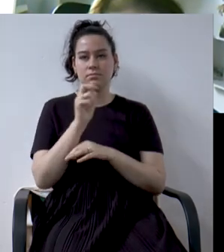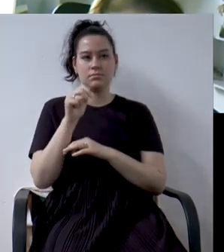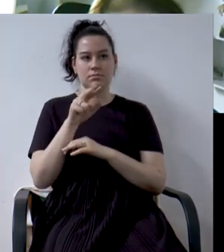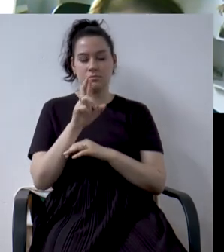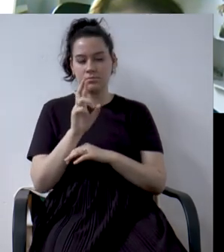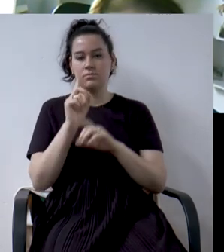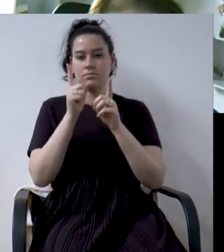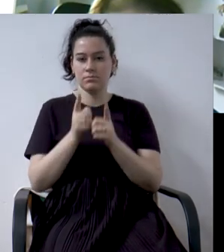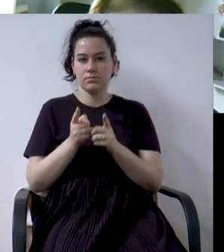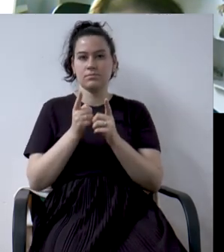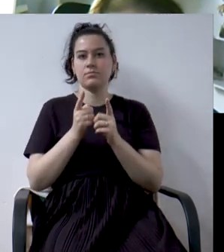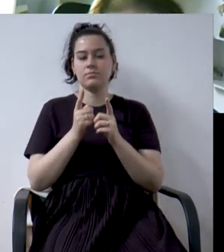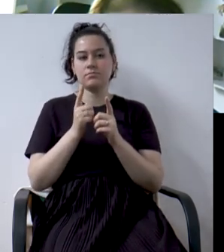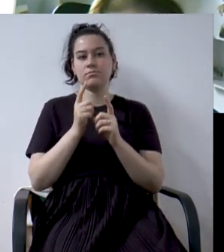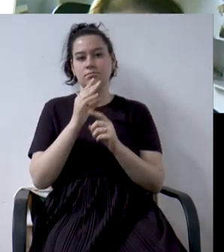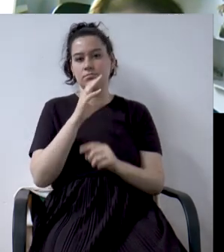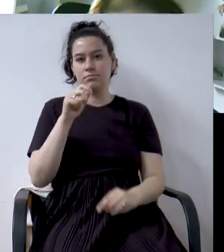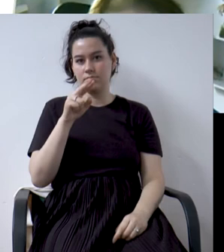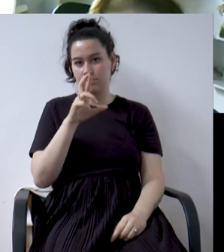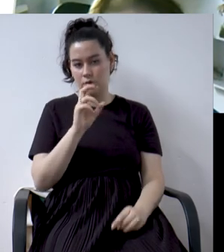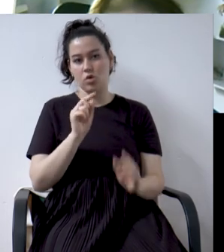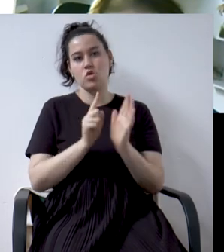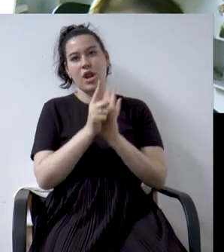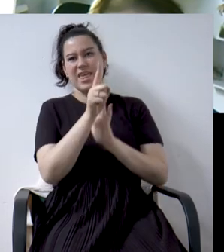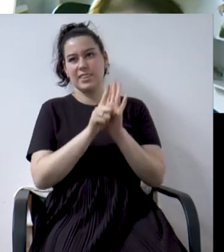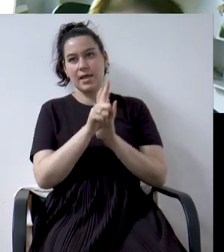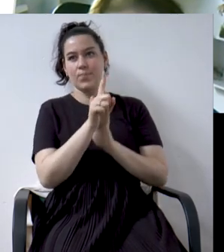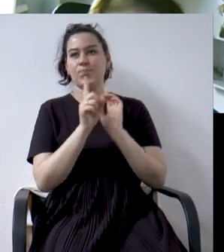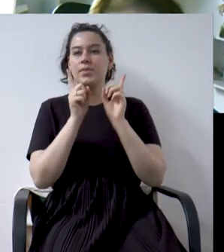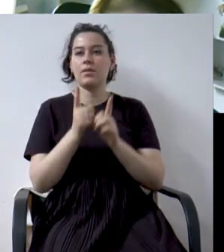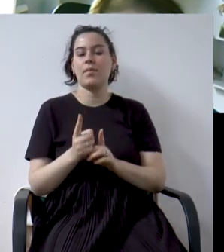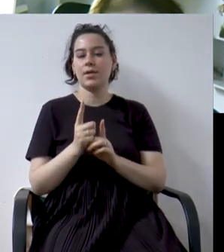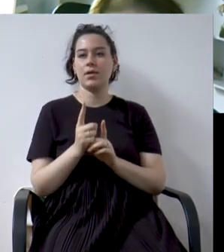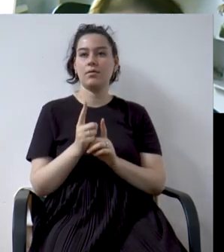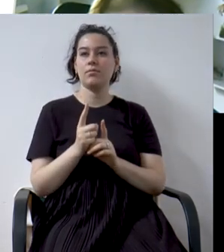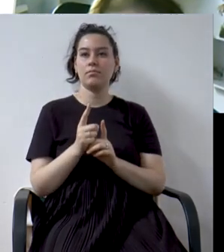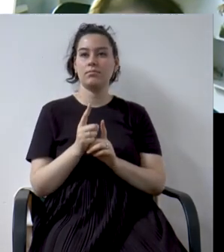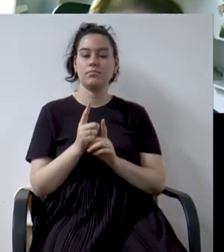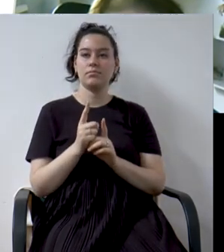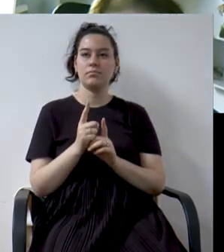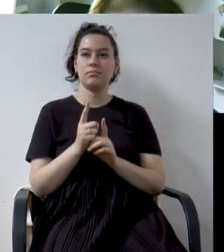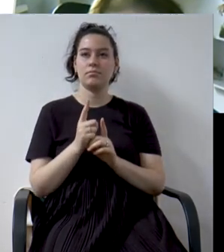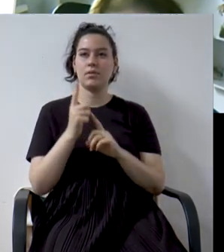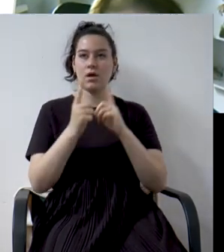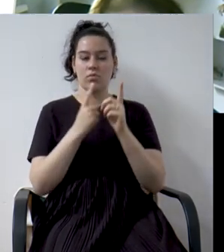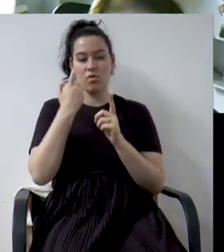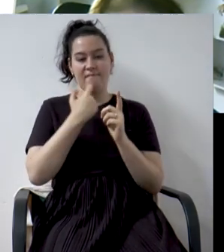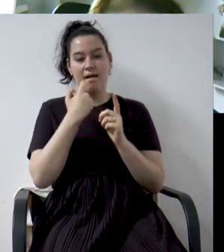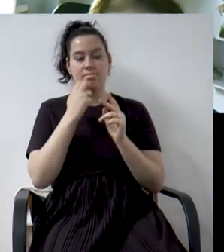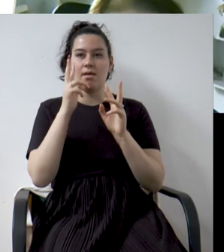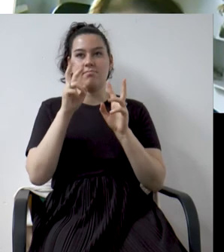en particular el CENUR Noreste, que en relación a los demás aún tiene temas por resolver, ¿no?